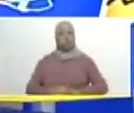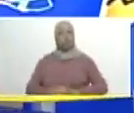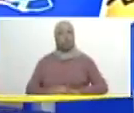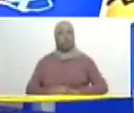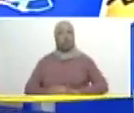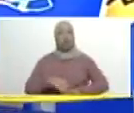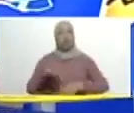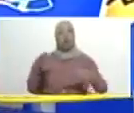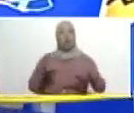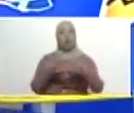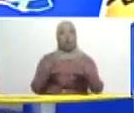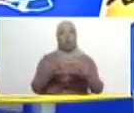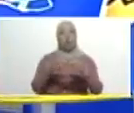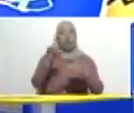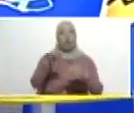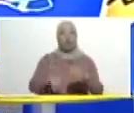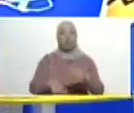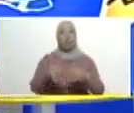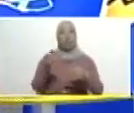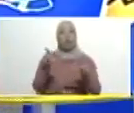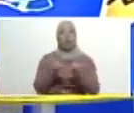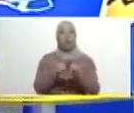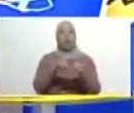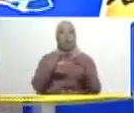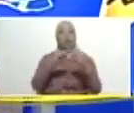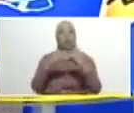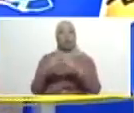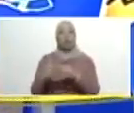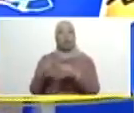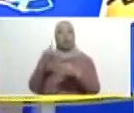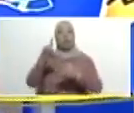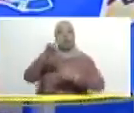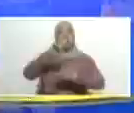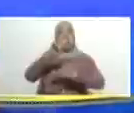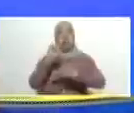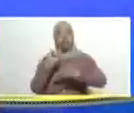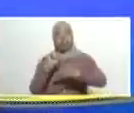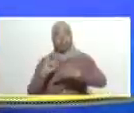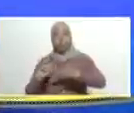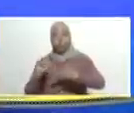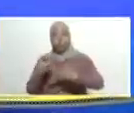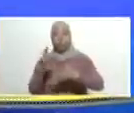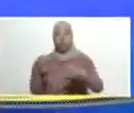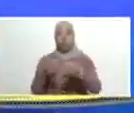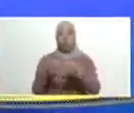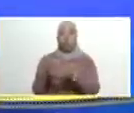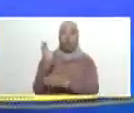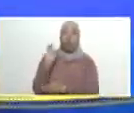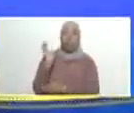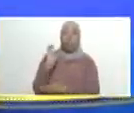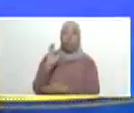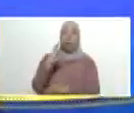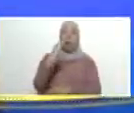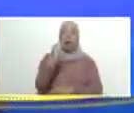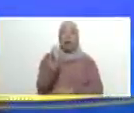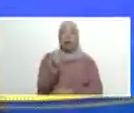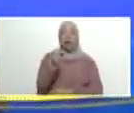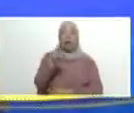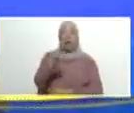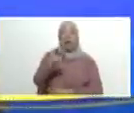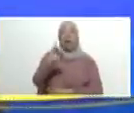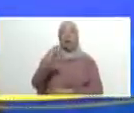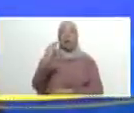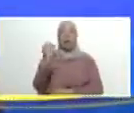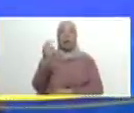de CARICOM, me uní con el señor Harris, con el señor Keith Rowley de Trinidad y Tobago, y